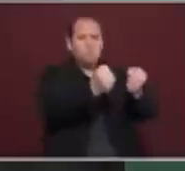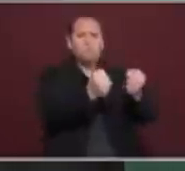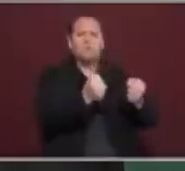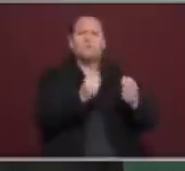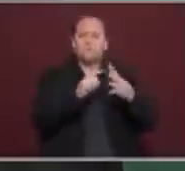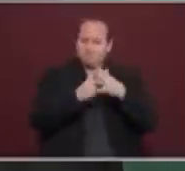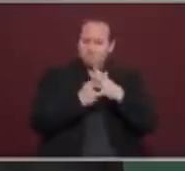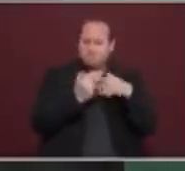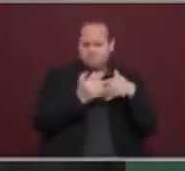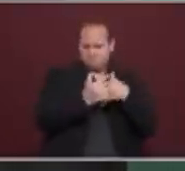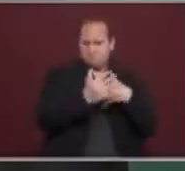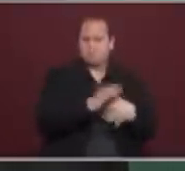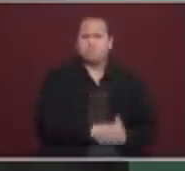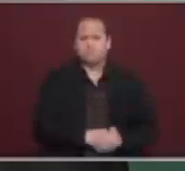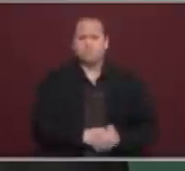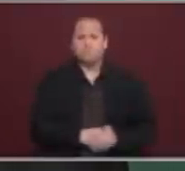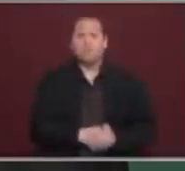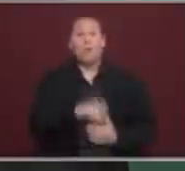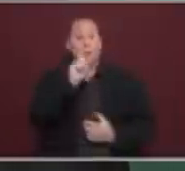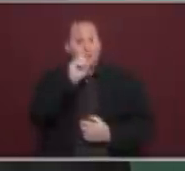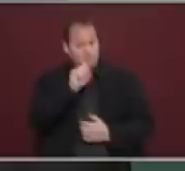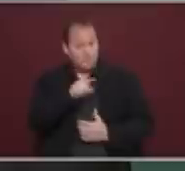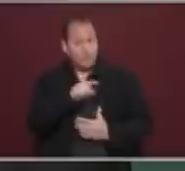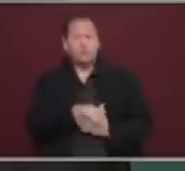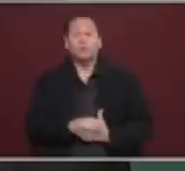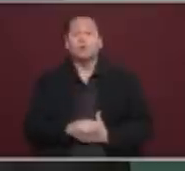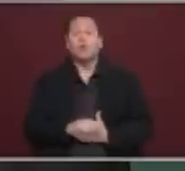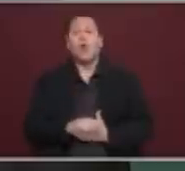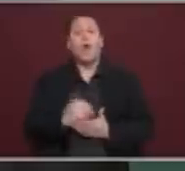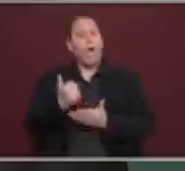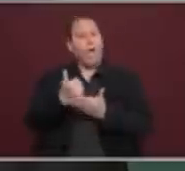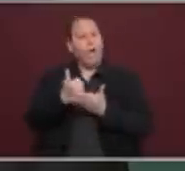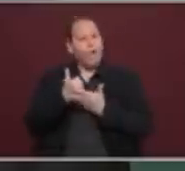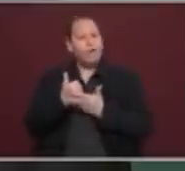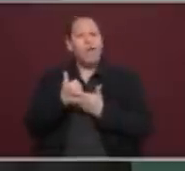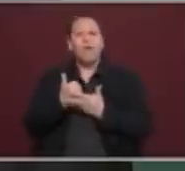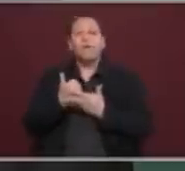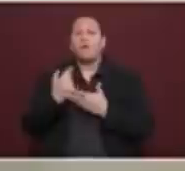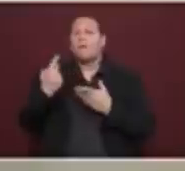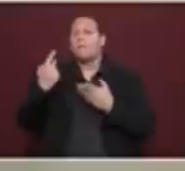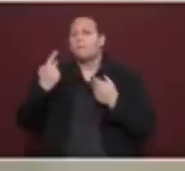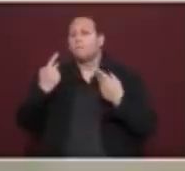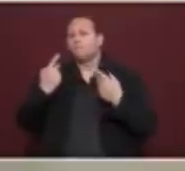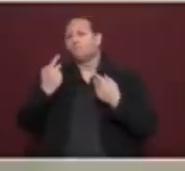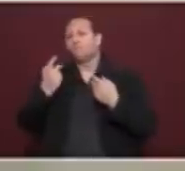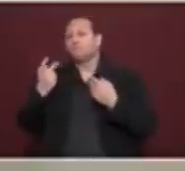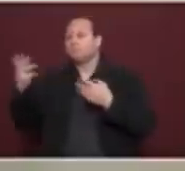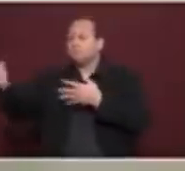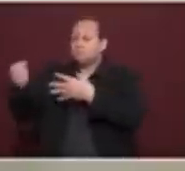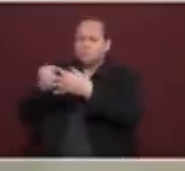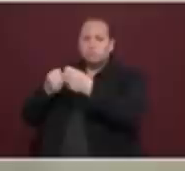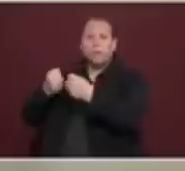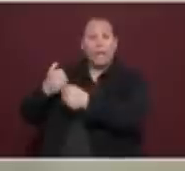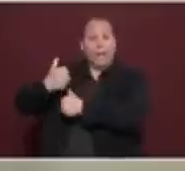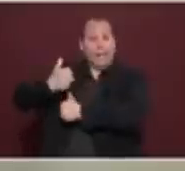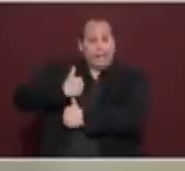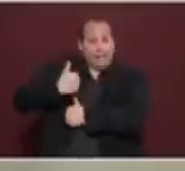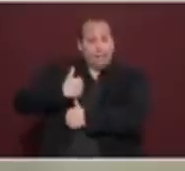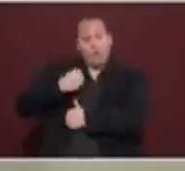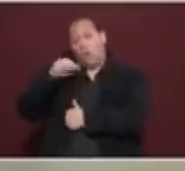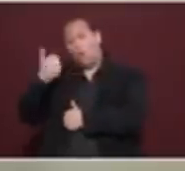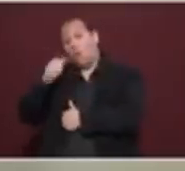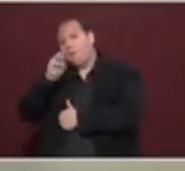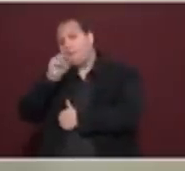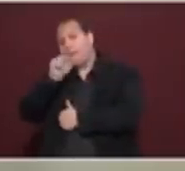también nos van a ayudar ya elementos tanto del ejército como de la marina